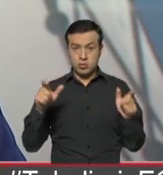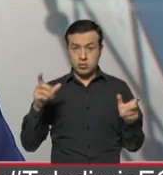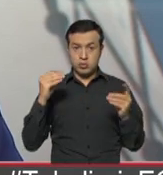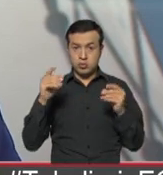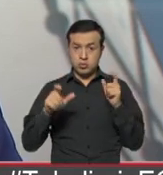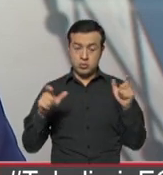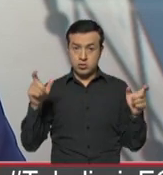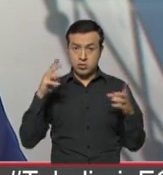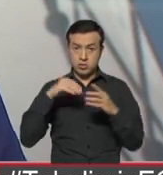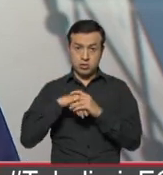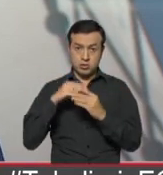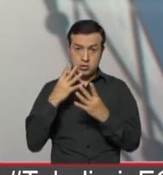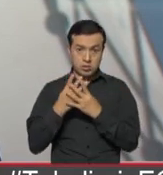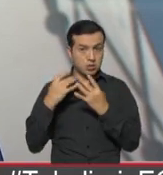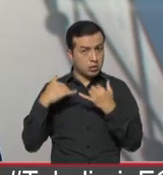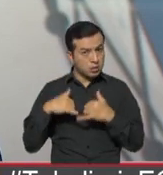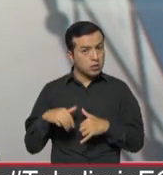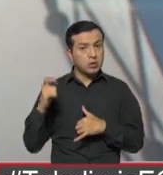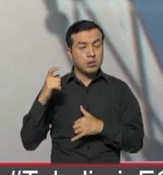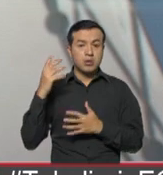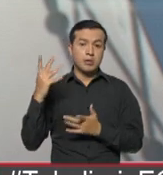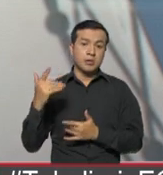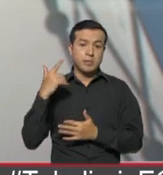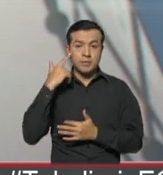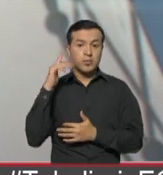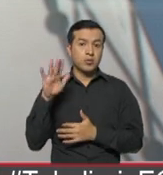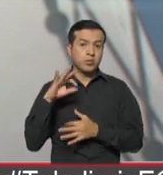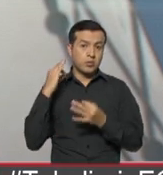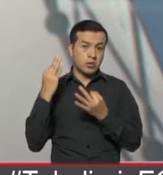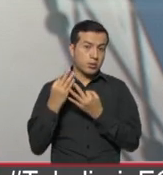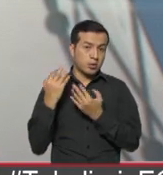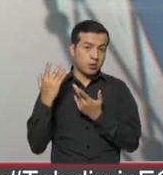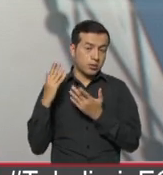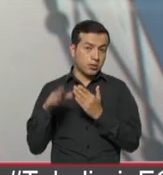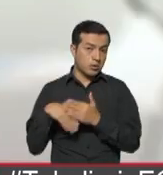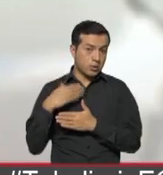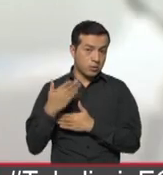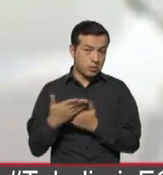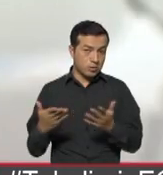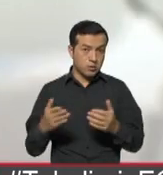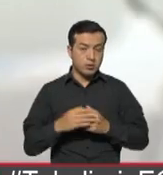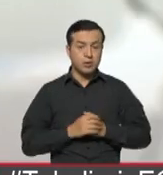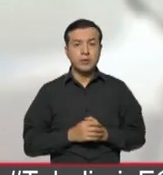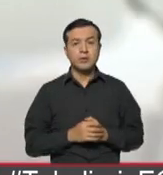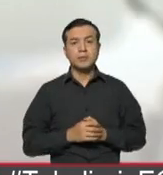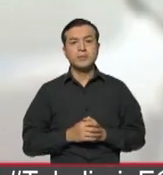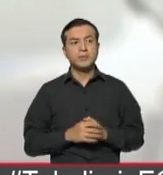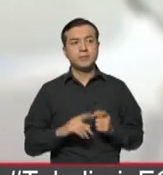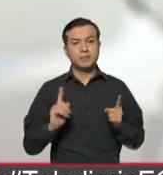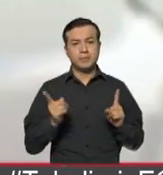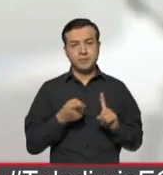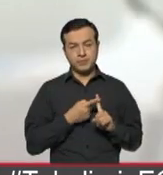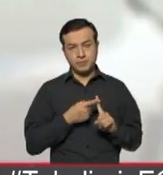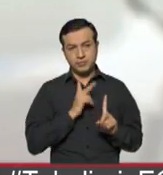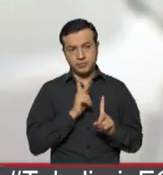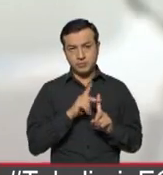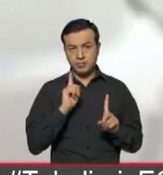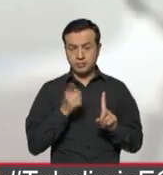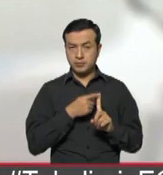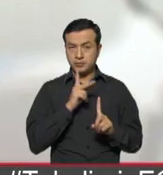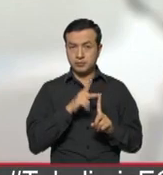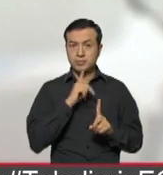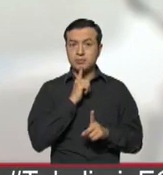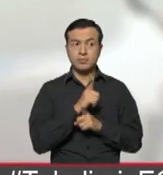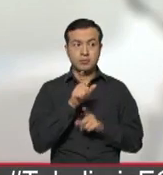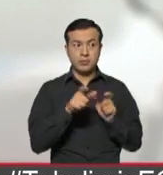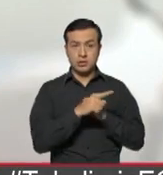de las cárceles tienen que seguir manteniendo de alguna u otra forma sus familias que están afuera. A ver, la primera cosa es que hay que pensar que